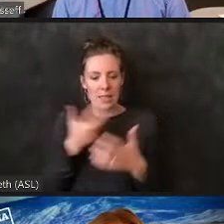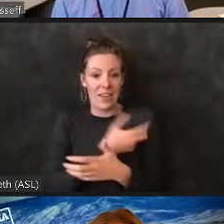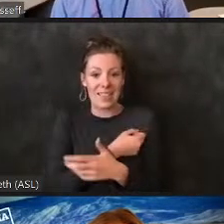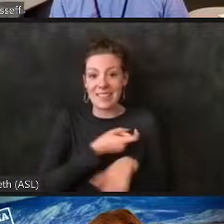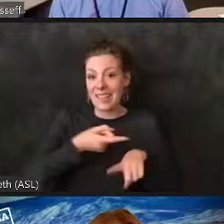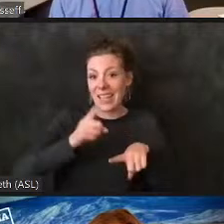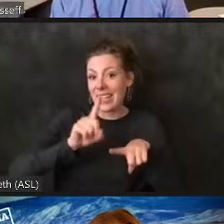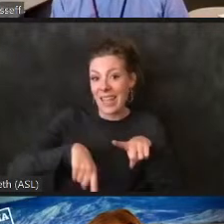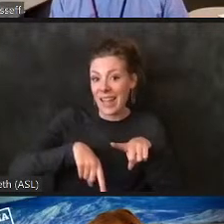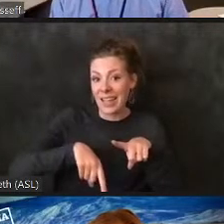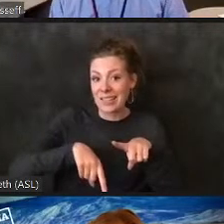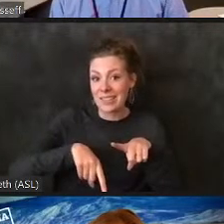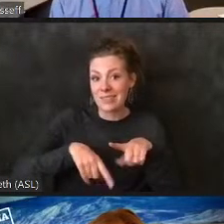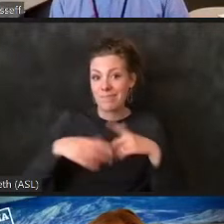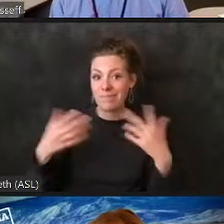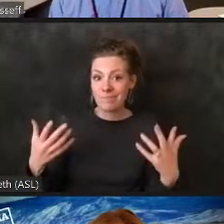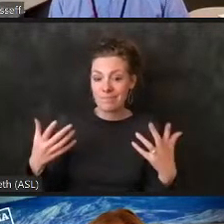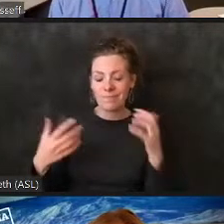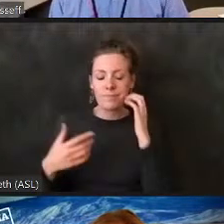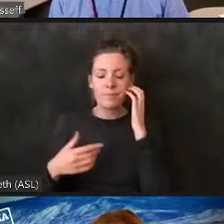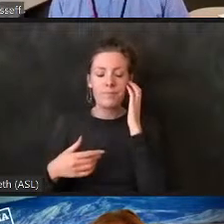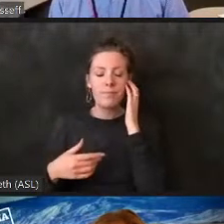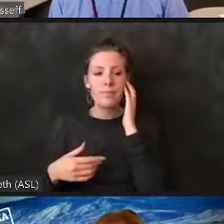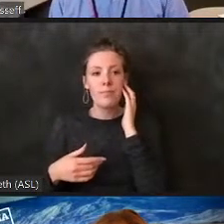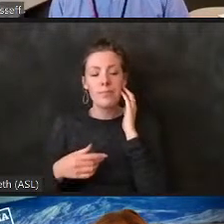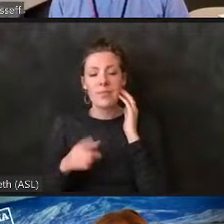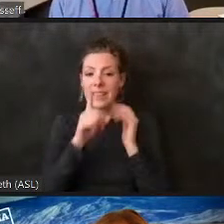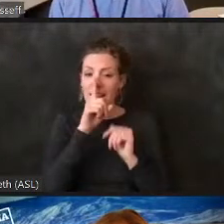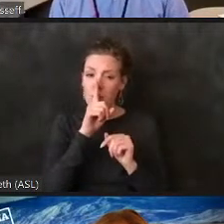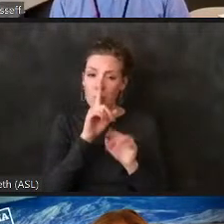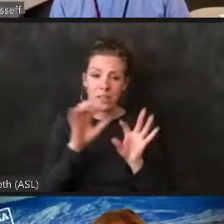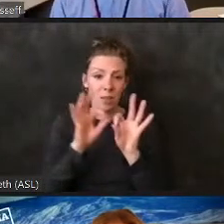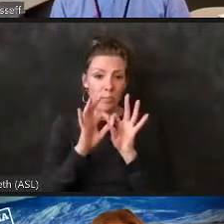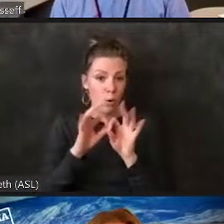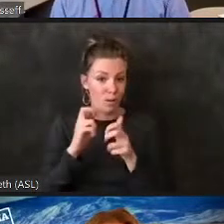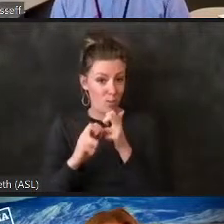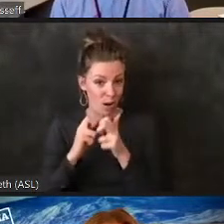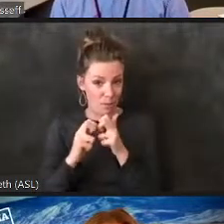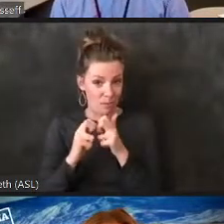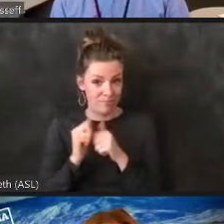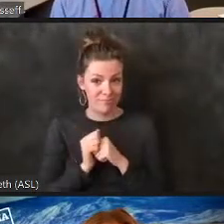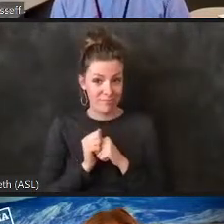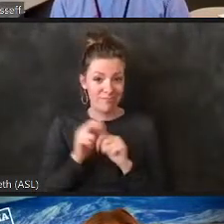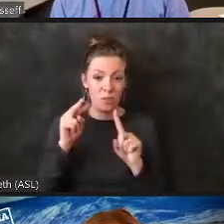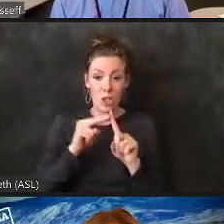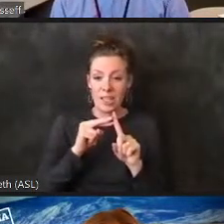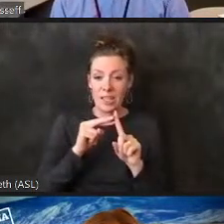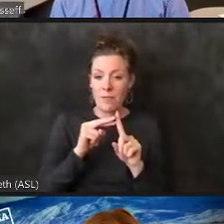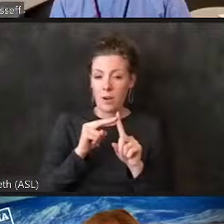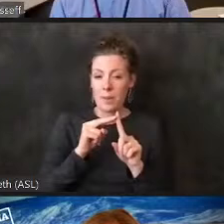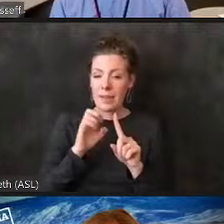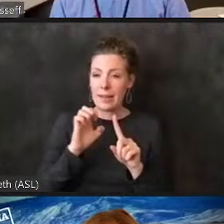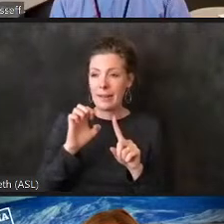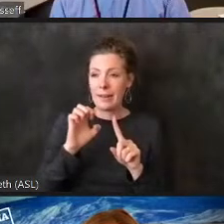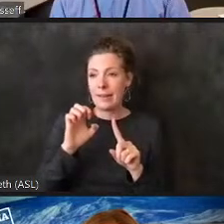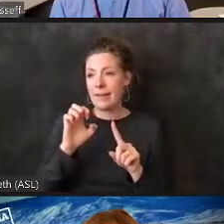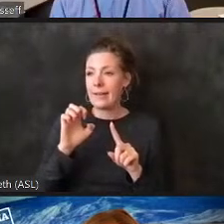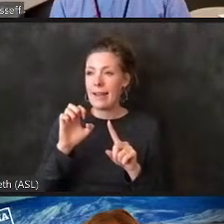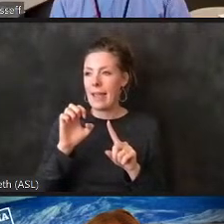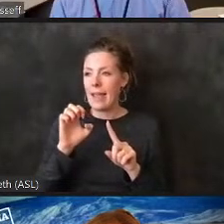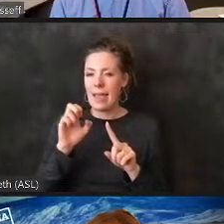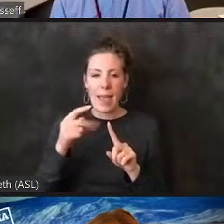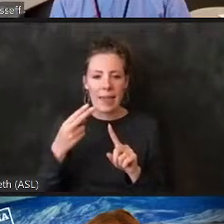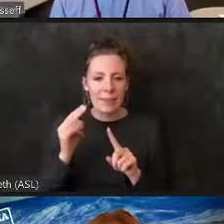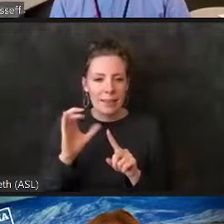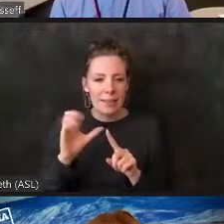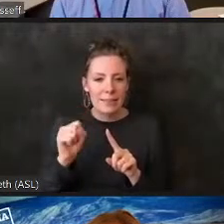if they fit into that sector. And that's a really important problem. And so when you look at from an ethics or an equity lens, that's where we have to kind